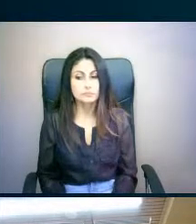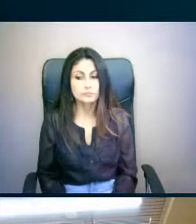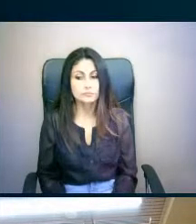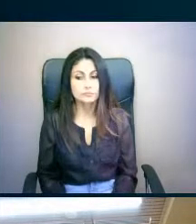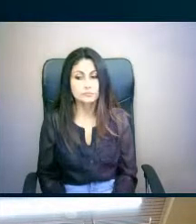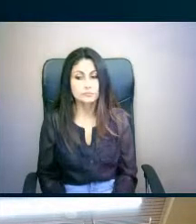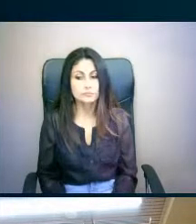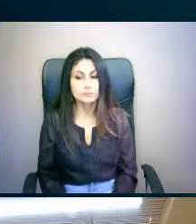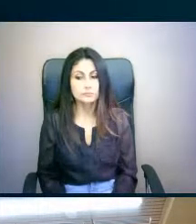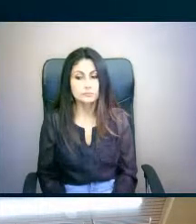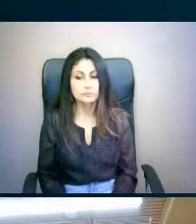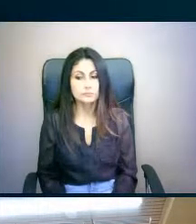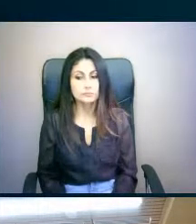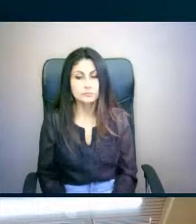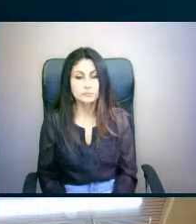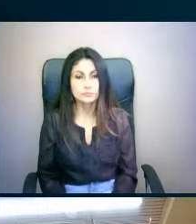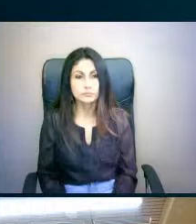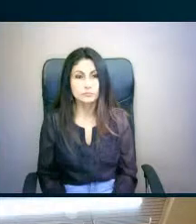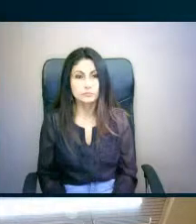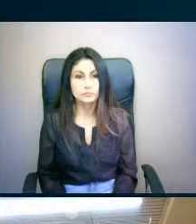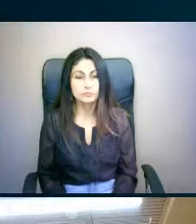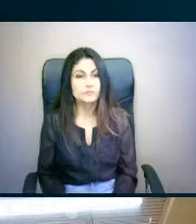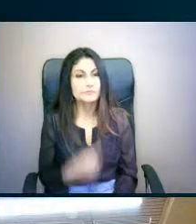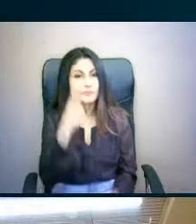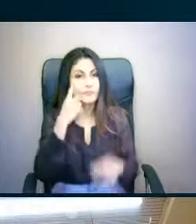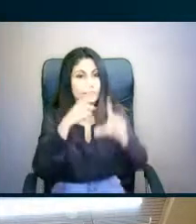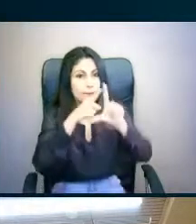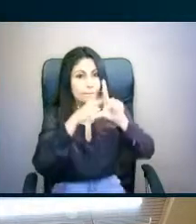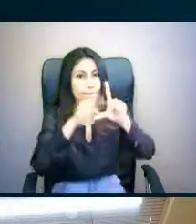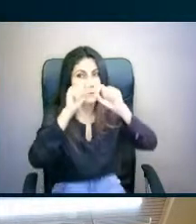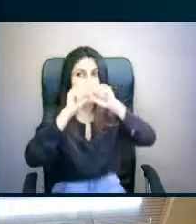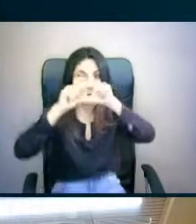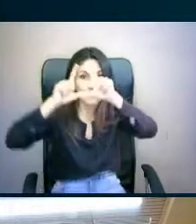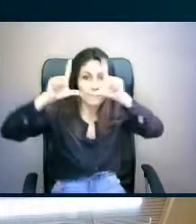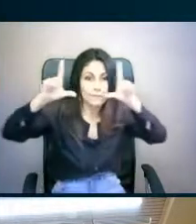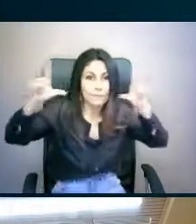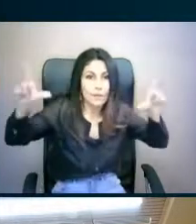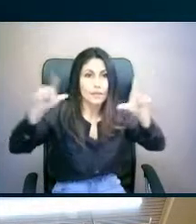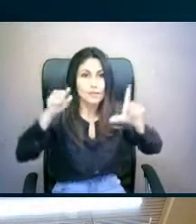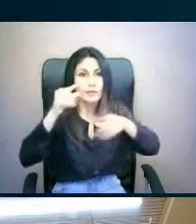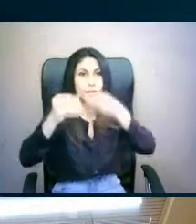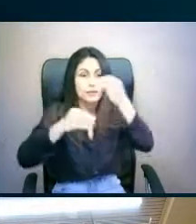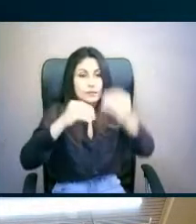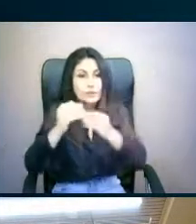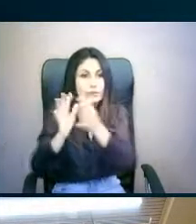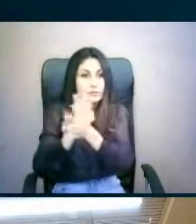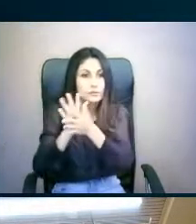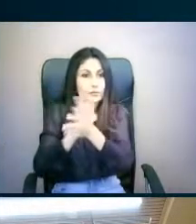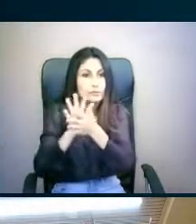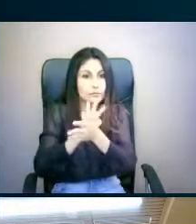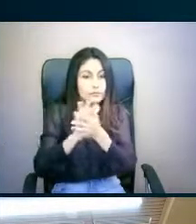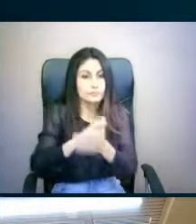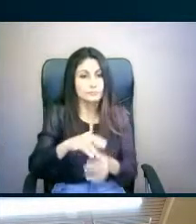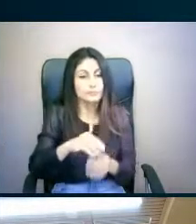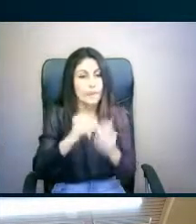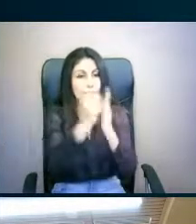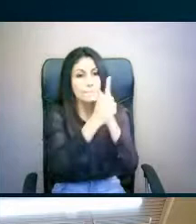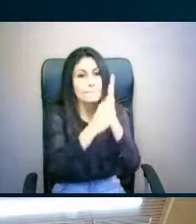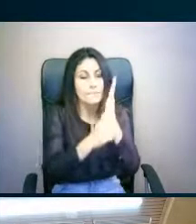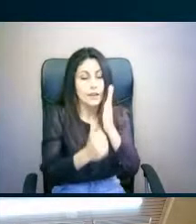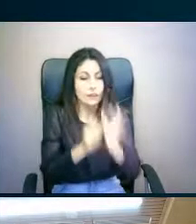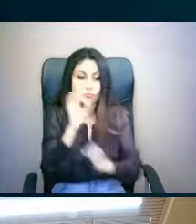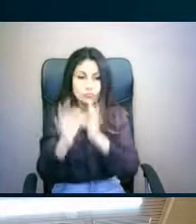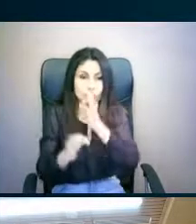Desempeño Plan de Mantenimiento es una de las nuevas implementaciones que surgieron a partir del desarrollo. Esta pestaña nos ayuda a medir